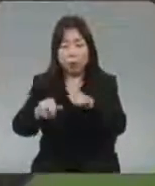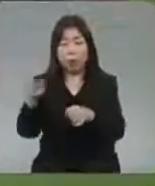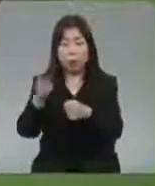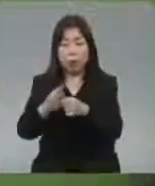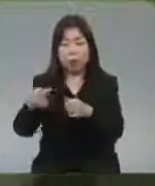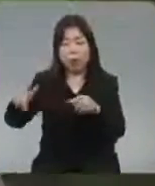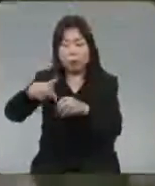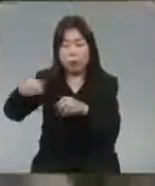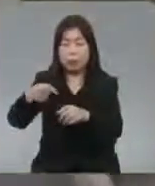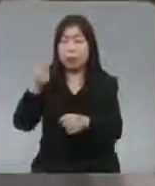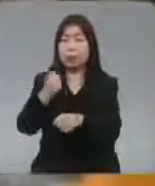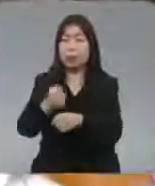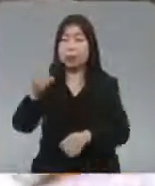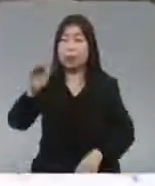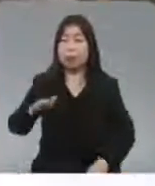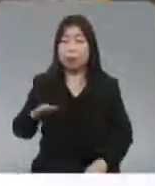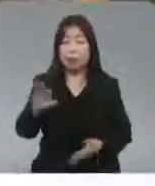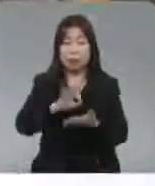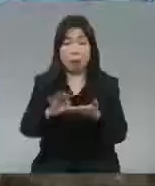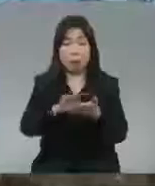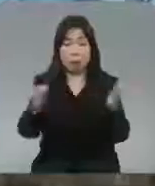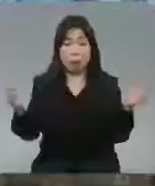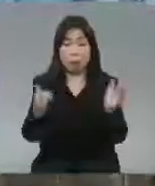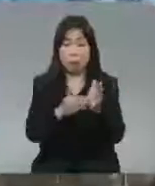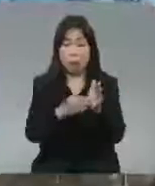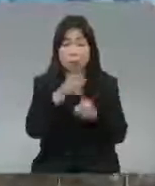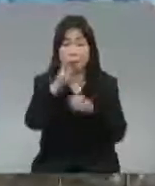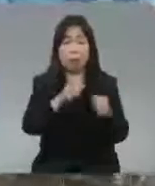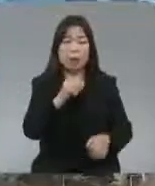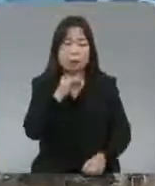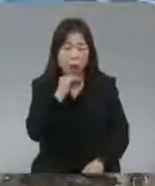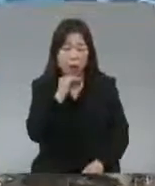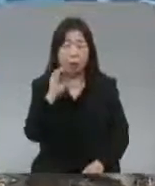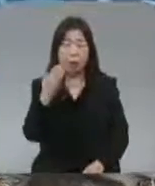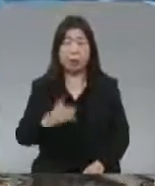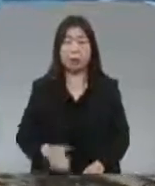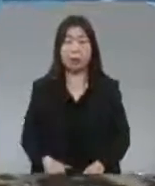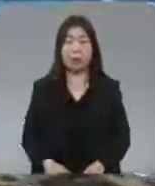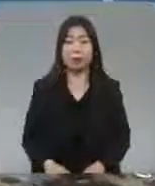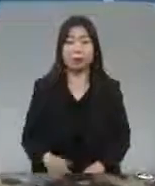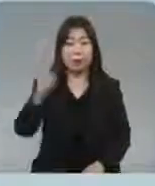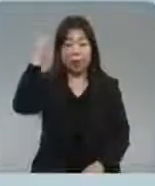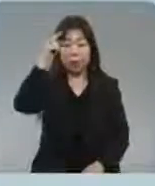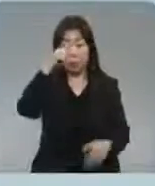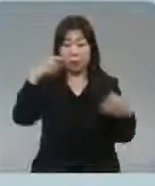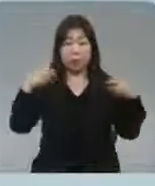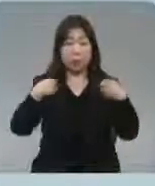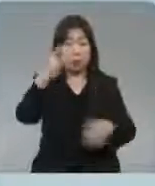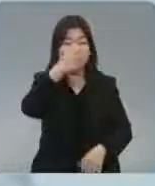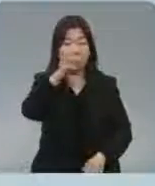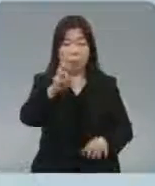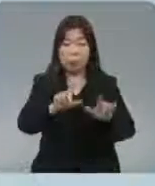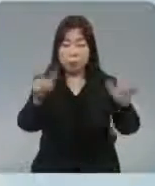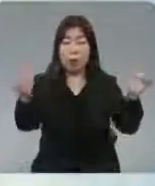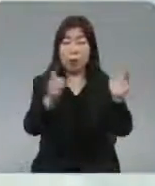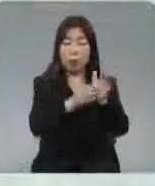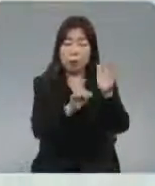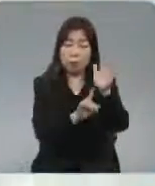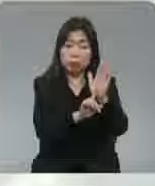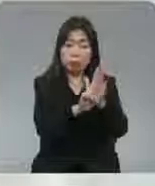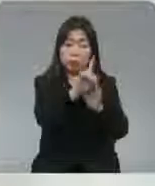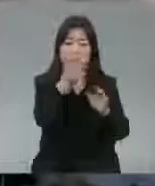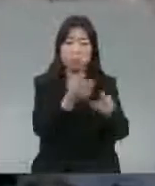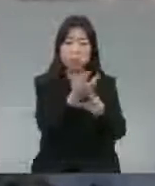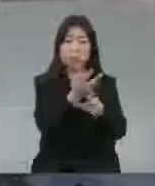que realizan las firmas metalúrgicas por desarrollar nuevas tecnologías para usar como combustible el hidrógeno en vez de carbón pues